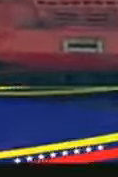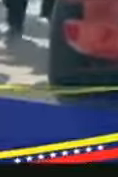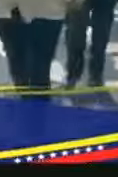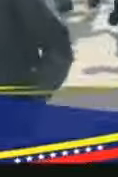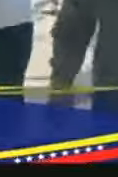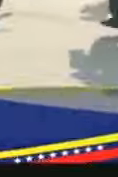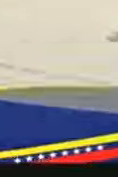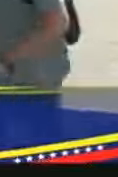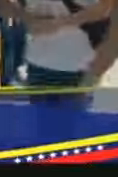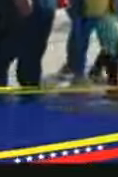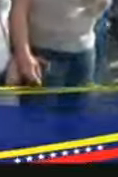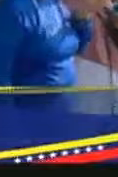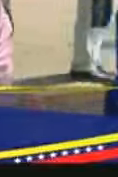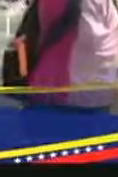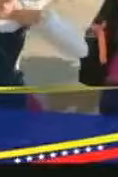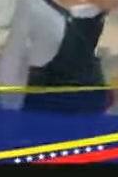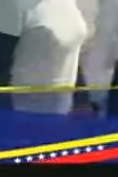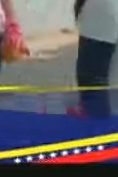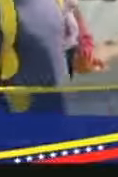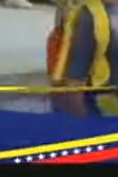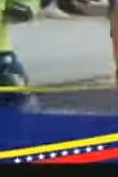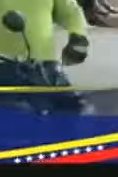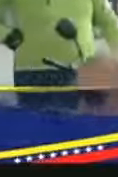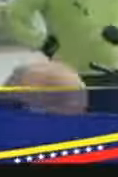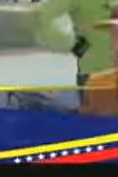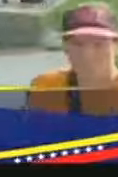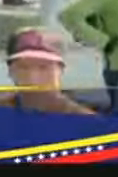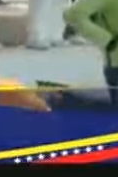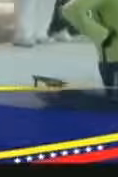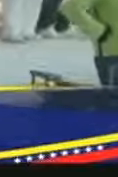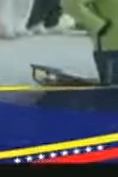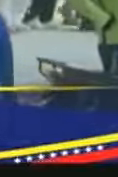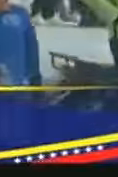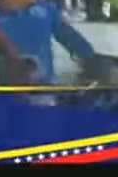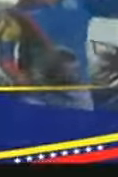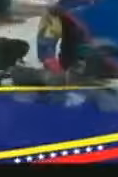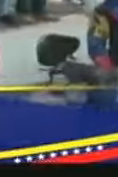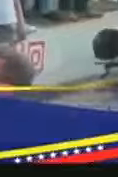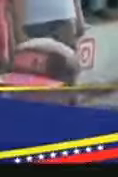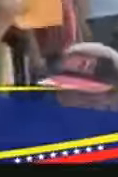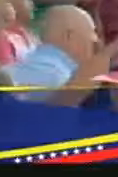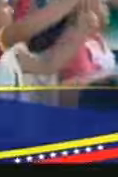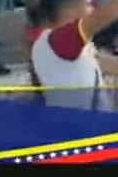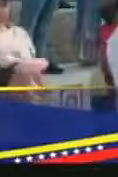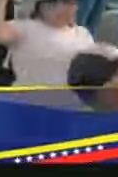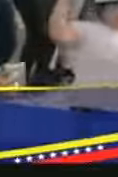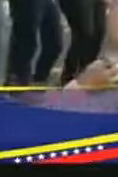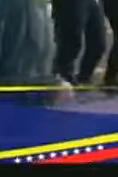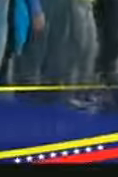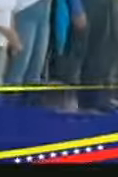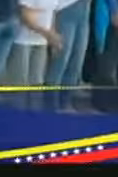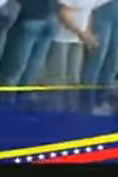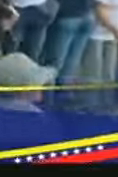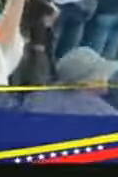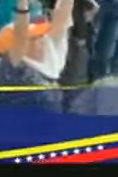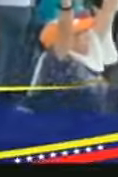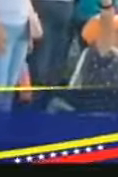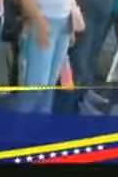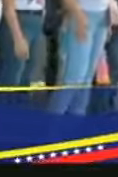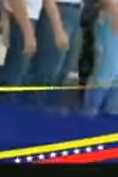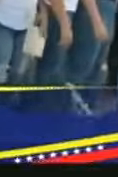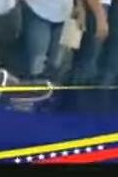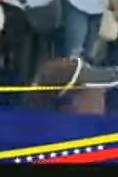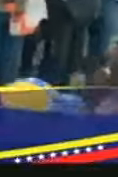las 900 medidas coercitivas unilaterales, vemos a un presidente comprometido con el pueblo, comprometido con el líder,